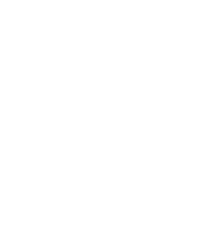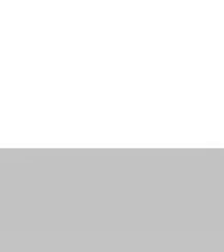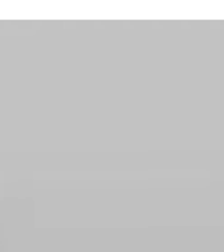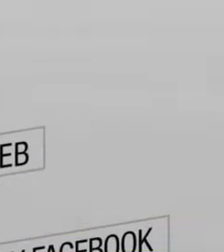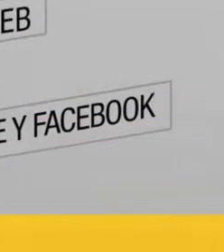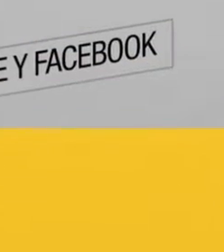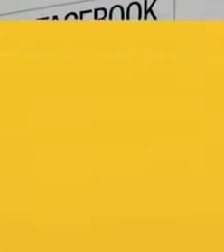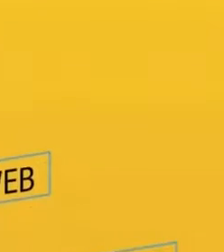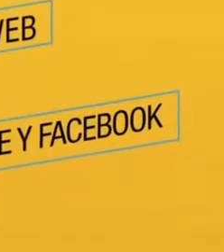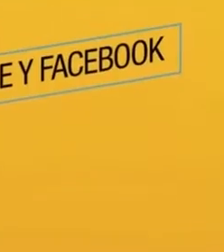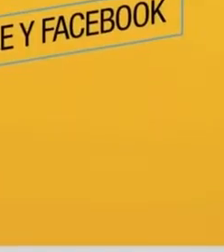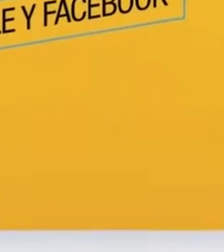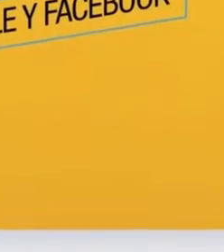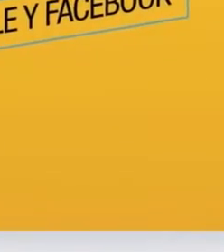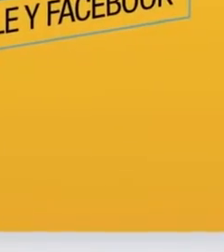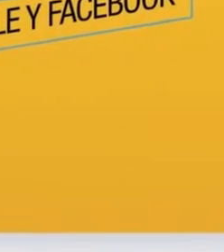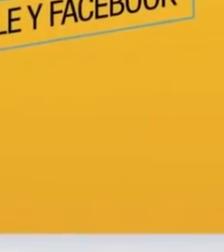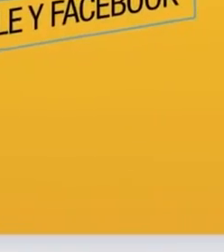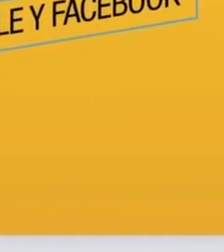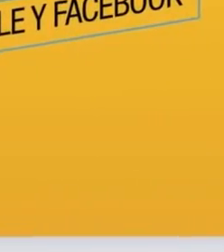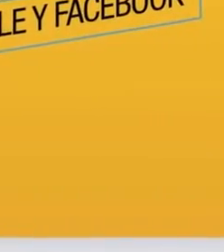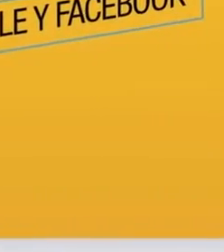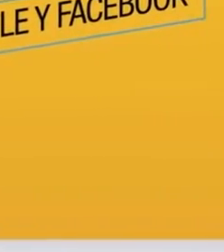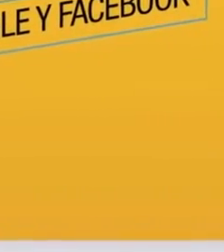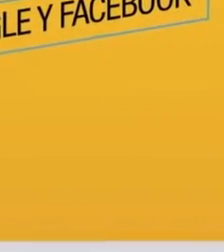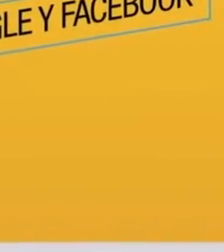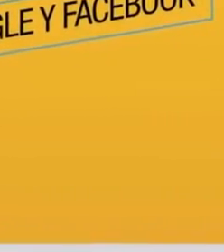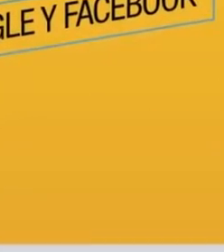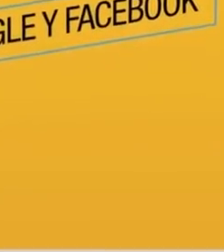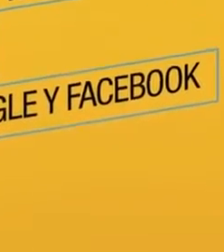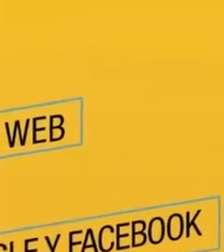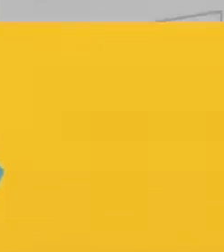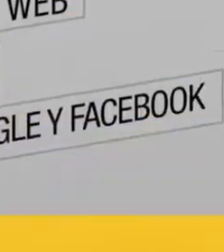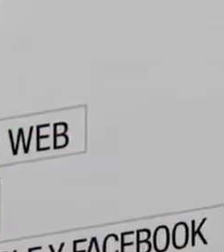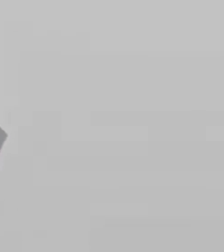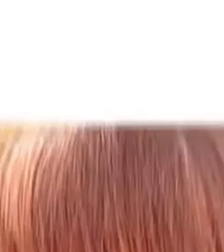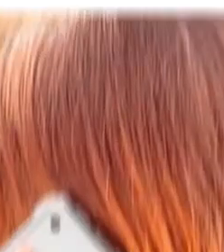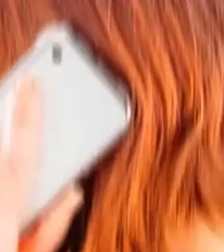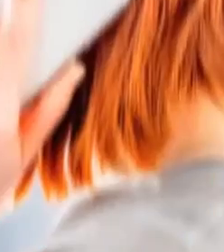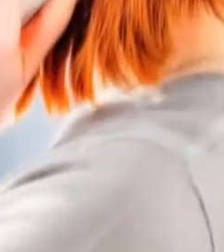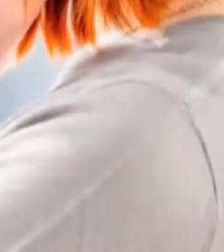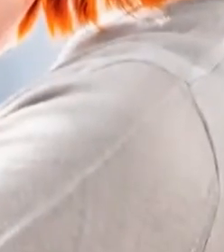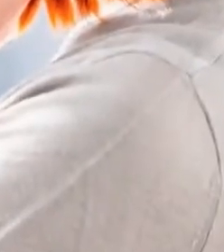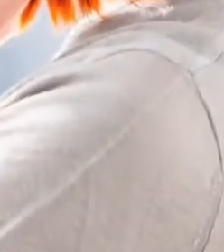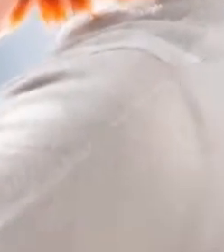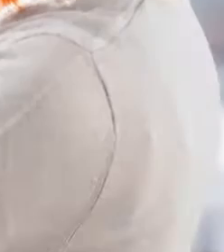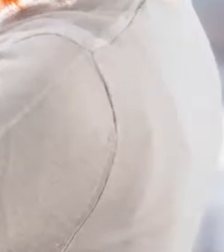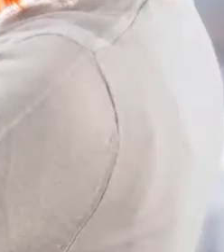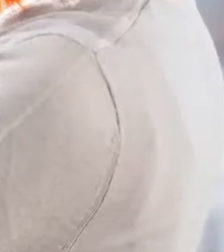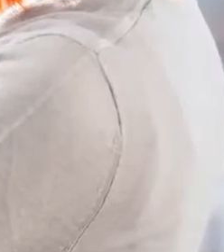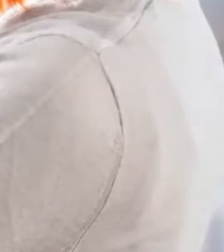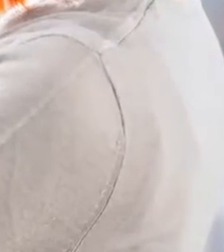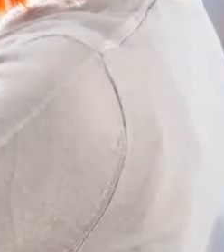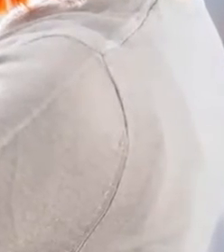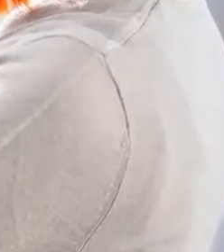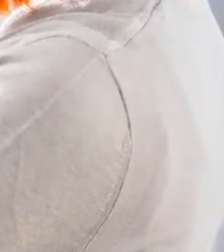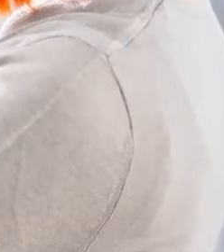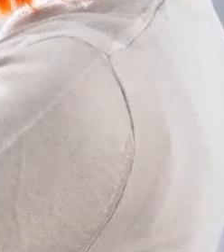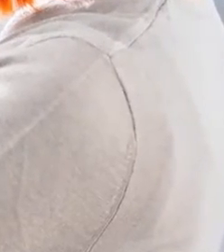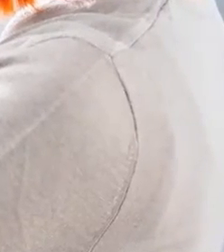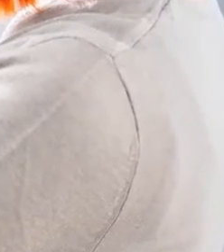con un kart conseguir clientes por internet es más fácil tiendas online publicidad multimedia